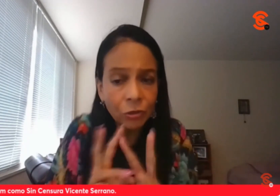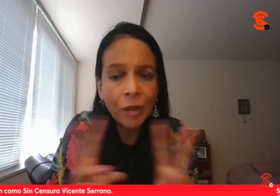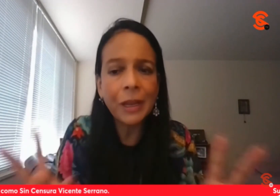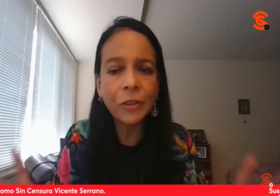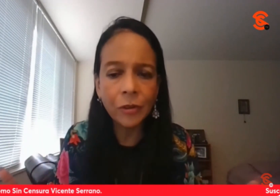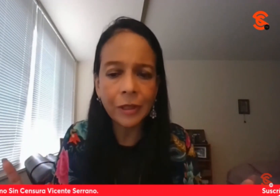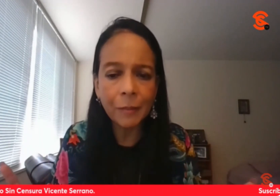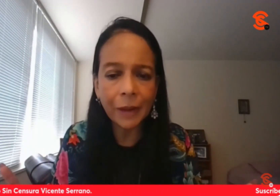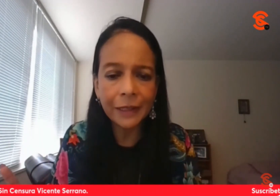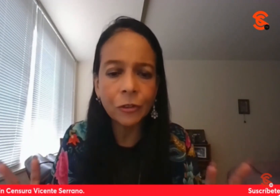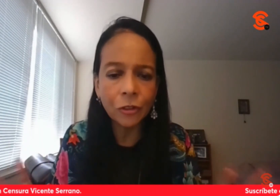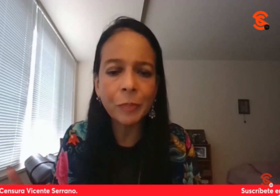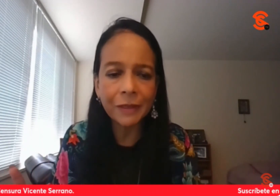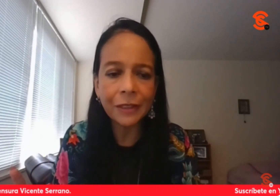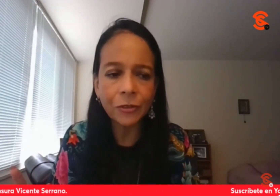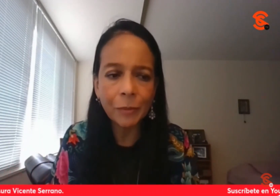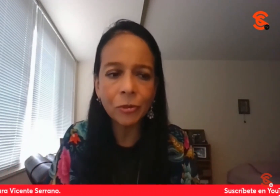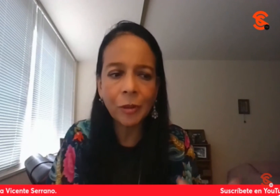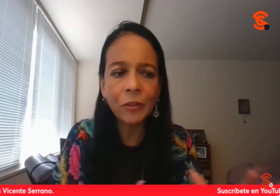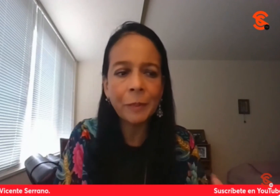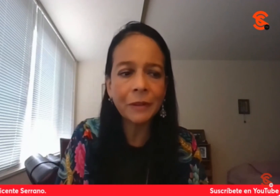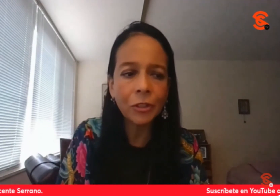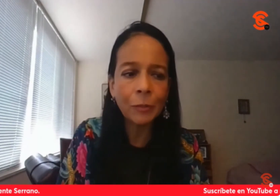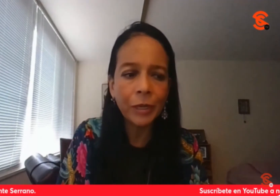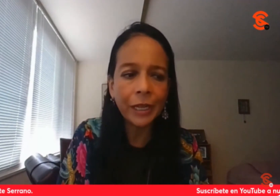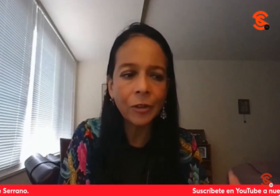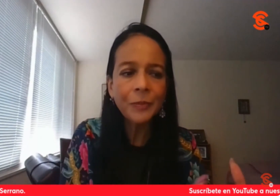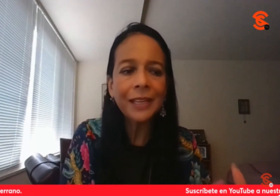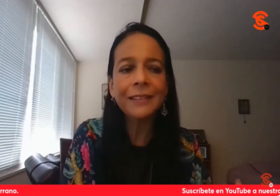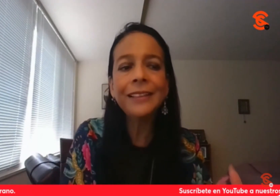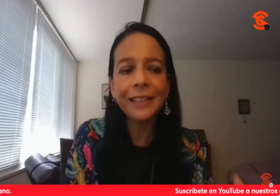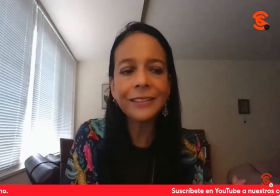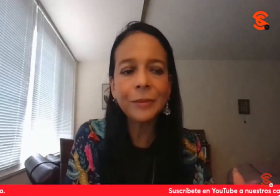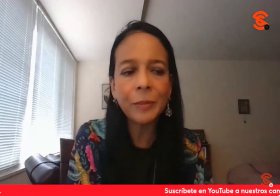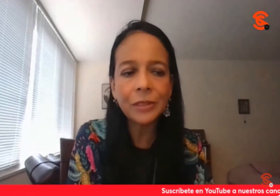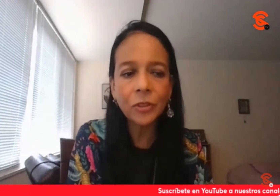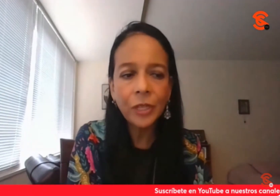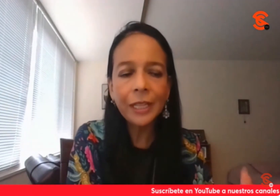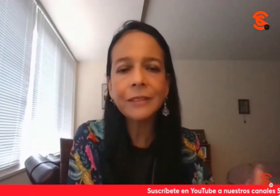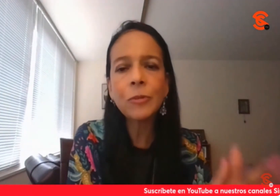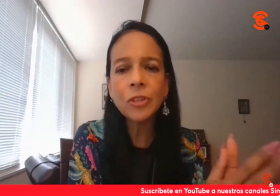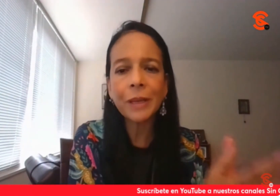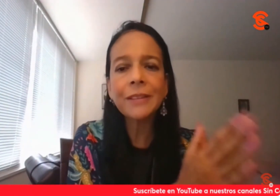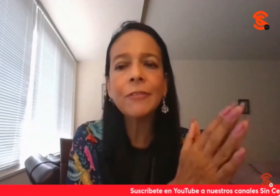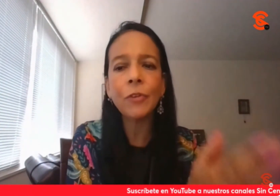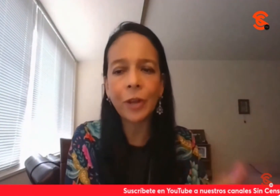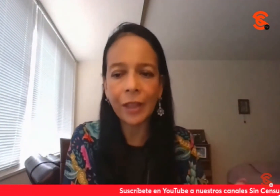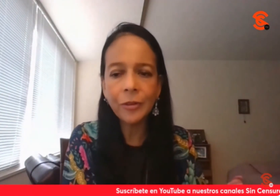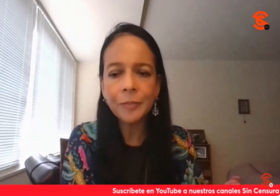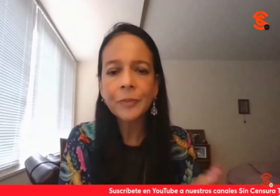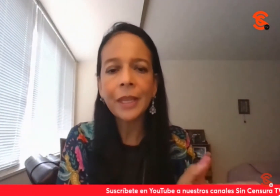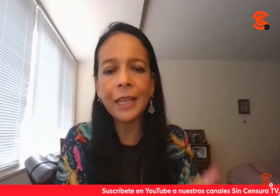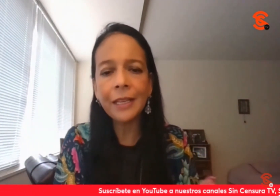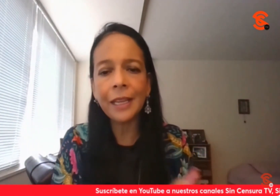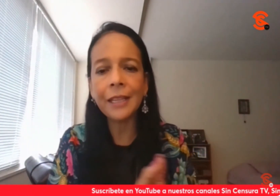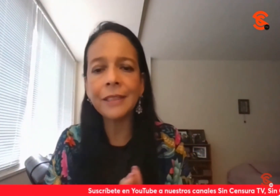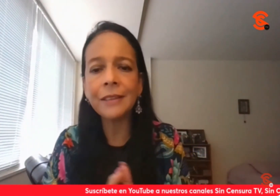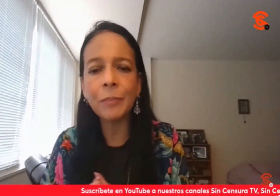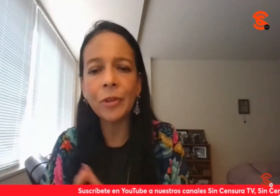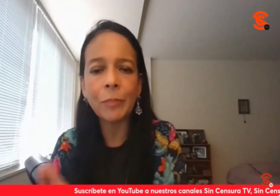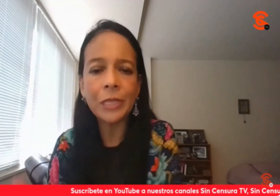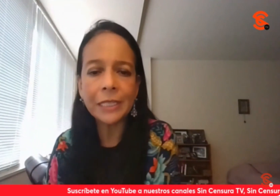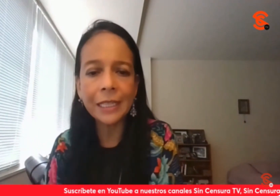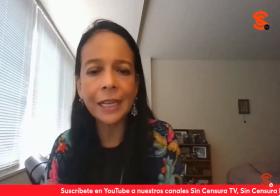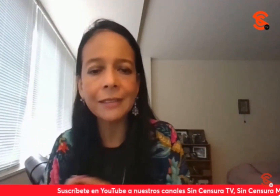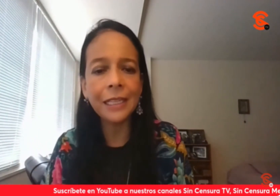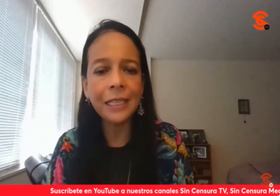Republicano. Y estoy hablando aquí de los dos partidos, pero estoy hablando del Partido Republicano, que es el que en este momento está mucho más enfocado en este tipo